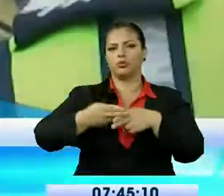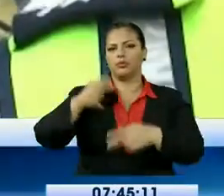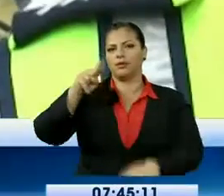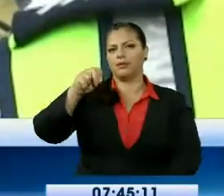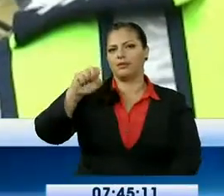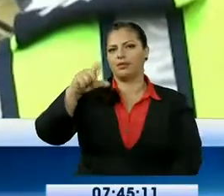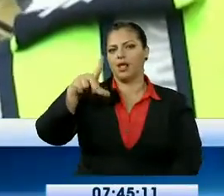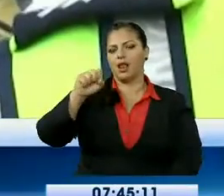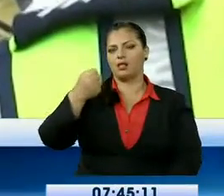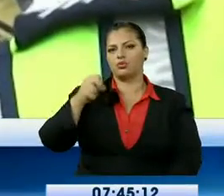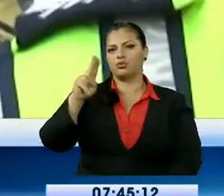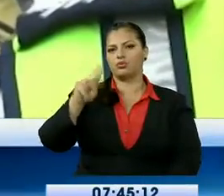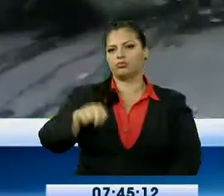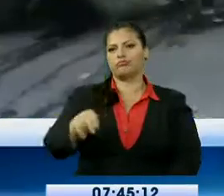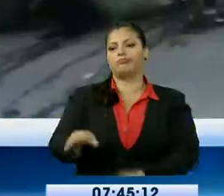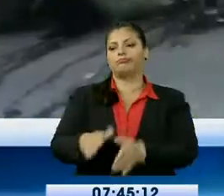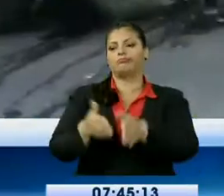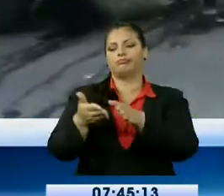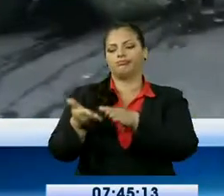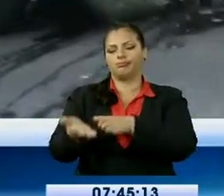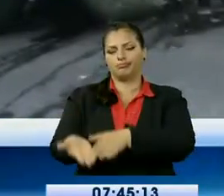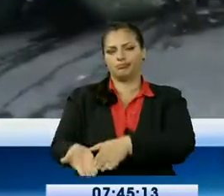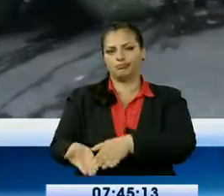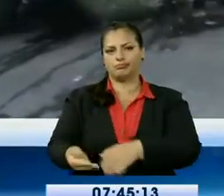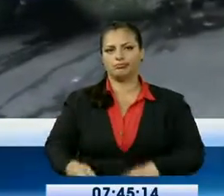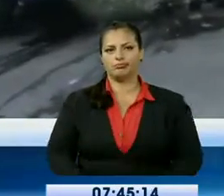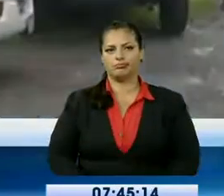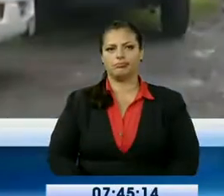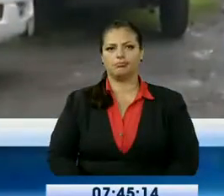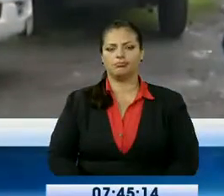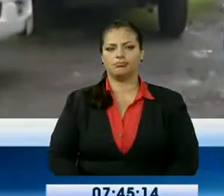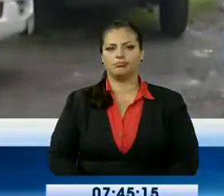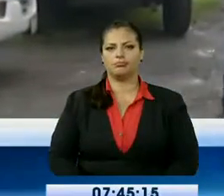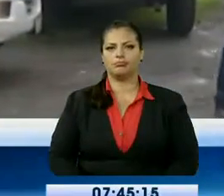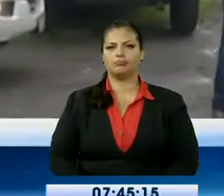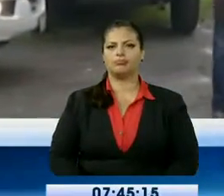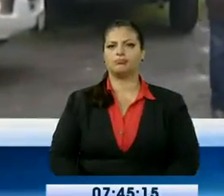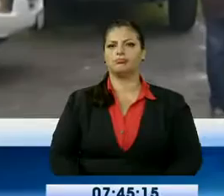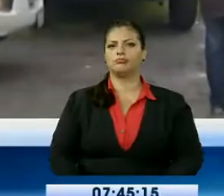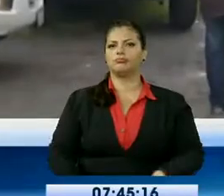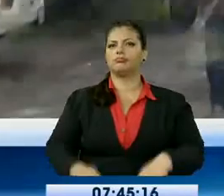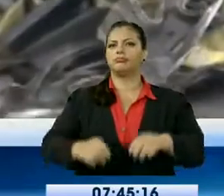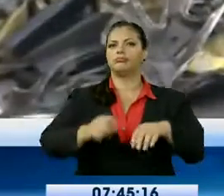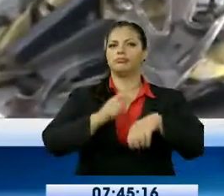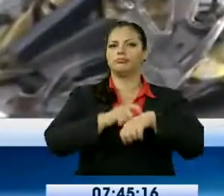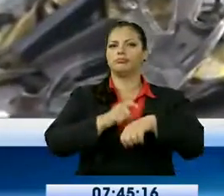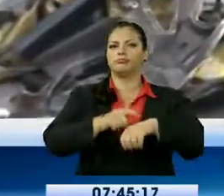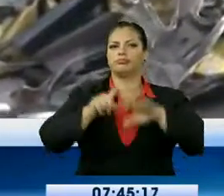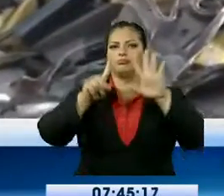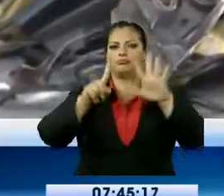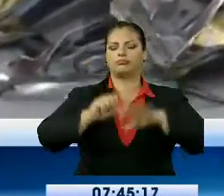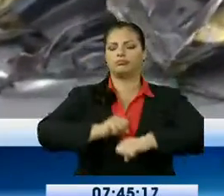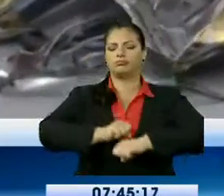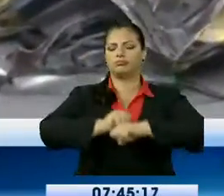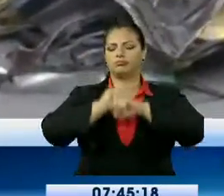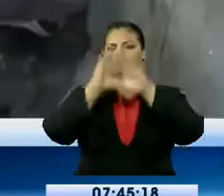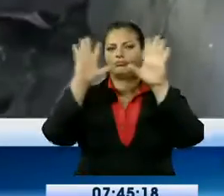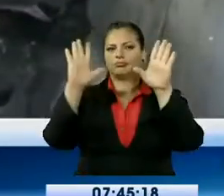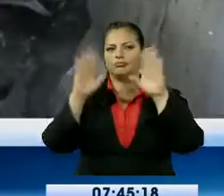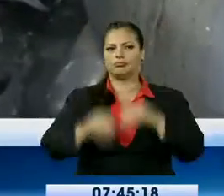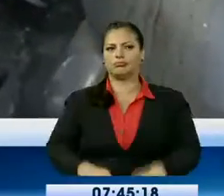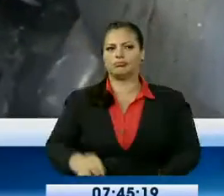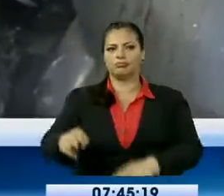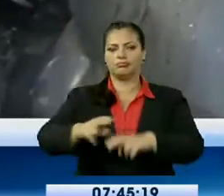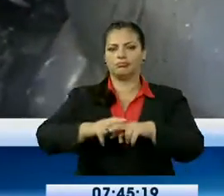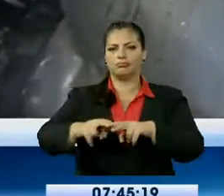Giovanni Spin Andino. El accidente ocurrió aproximadamente a las 6 de la mañana. El vehículo liviano y su conductor fueron